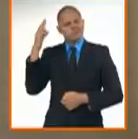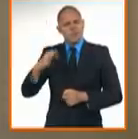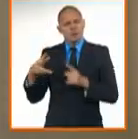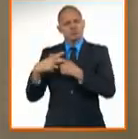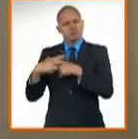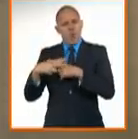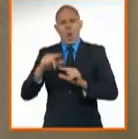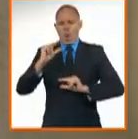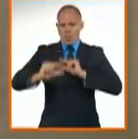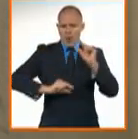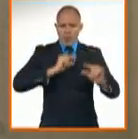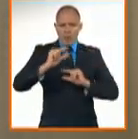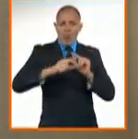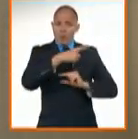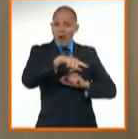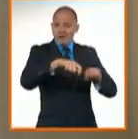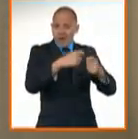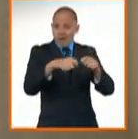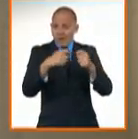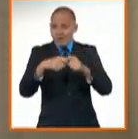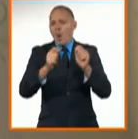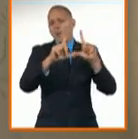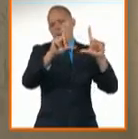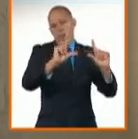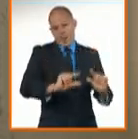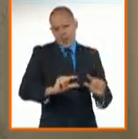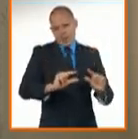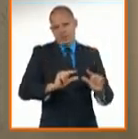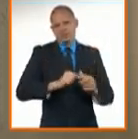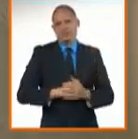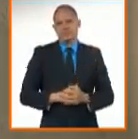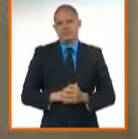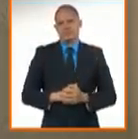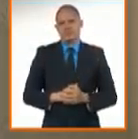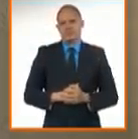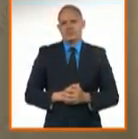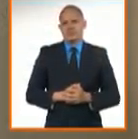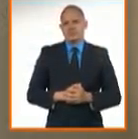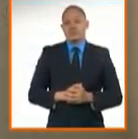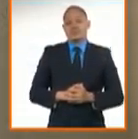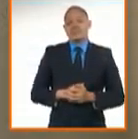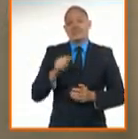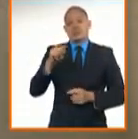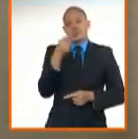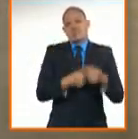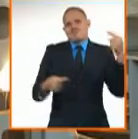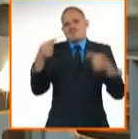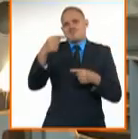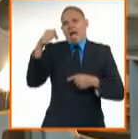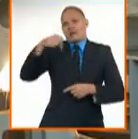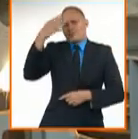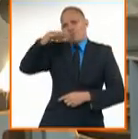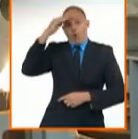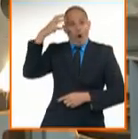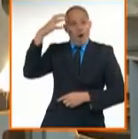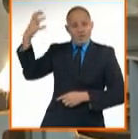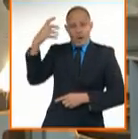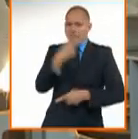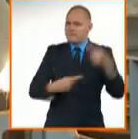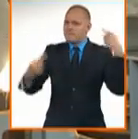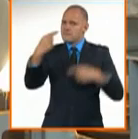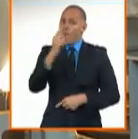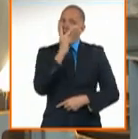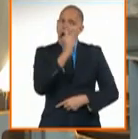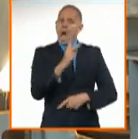reducir el déficit en la generación esta es una prioridad del gobierno cubano con seguimiento